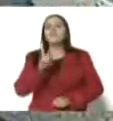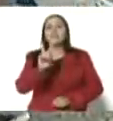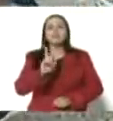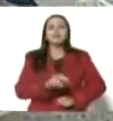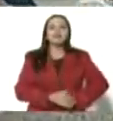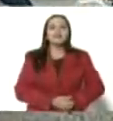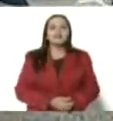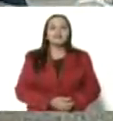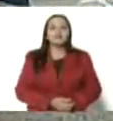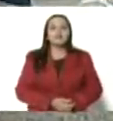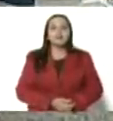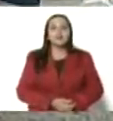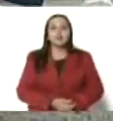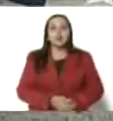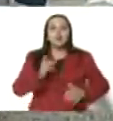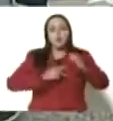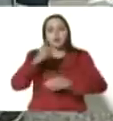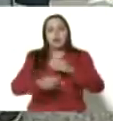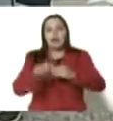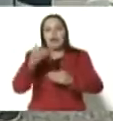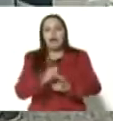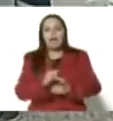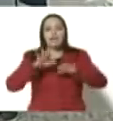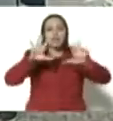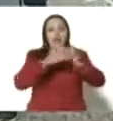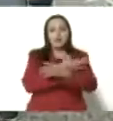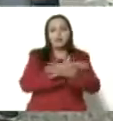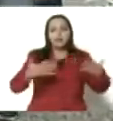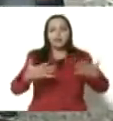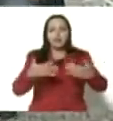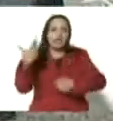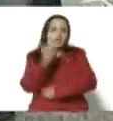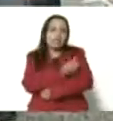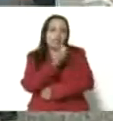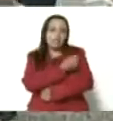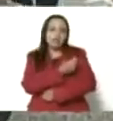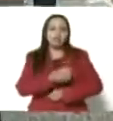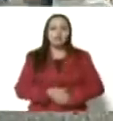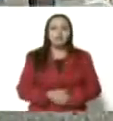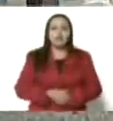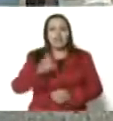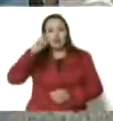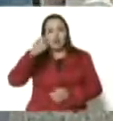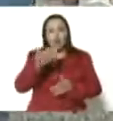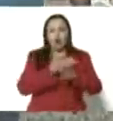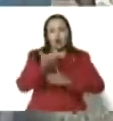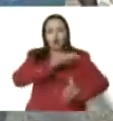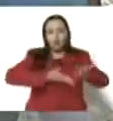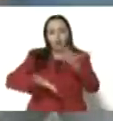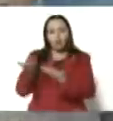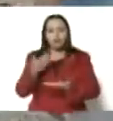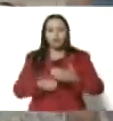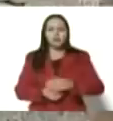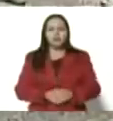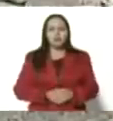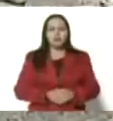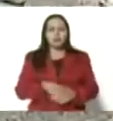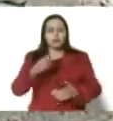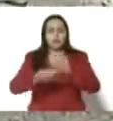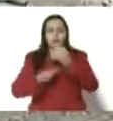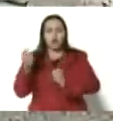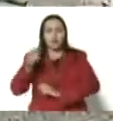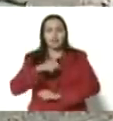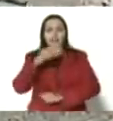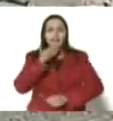que contempla en una primera fase de 10 millones de dosis. Lo recordamos, lo compartimos con ustedes, sucedió en el mes